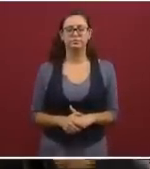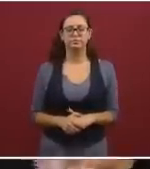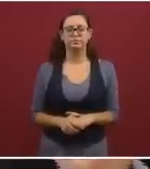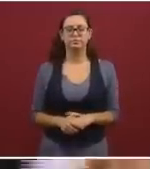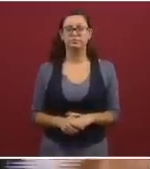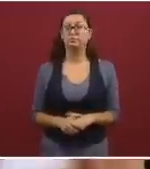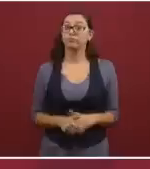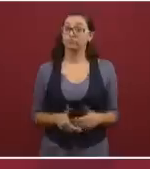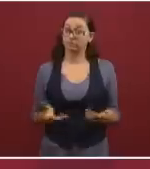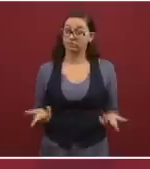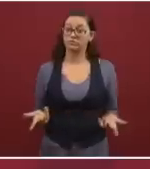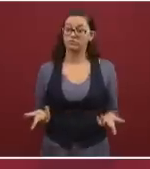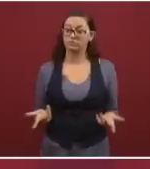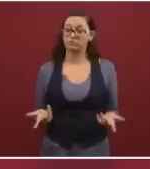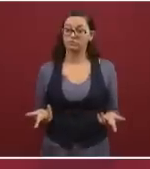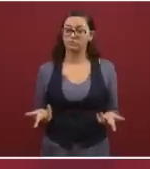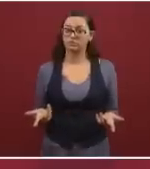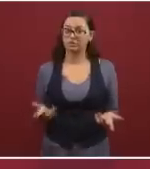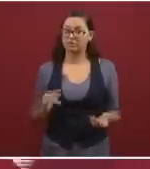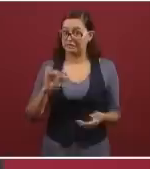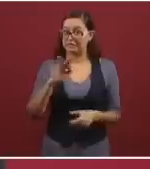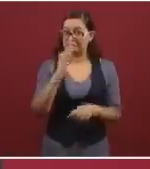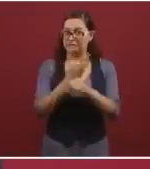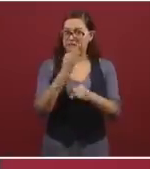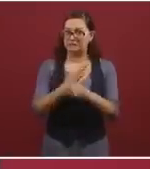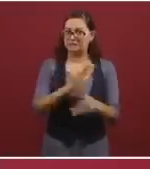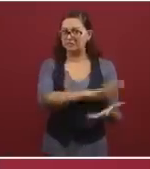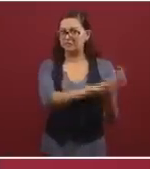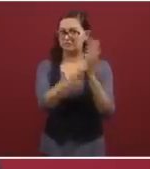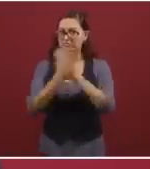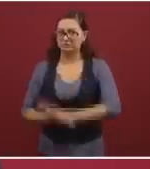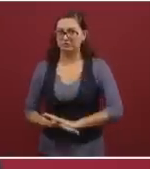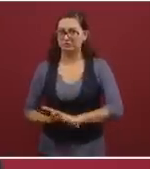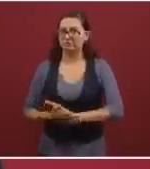Entonces, sí son sacudidas estas,